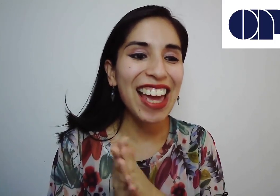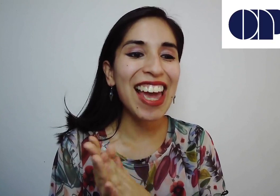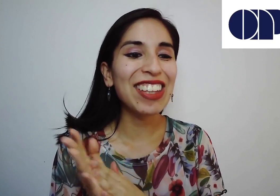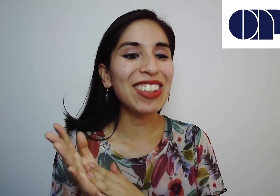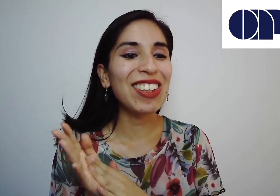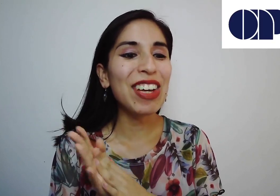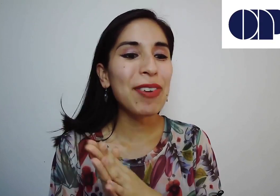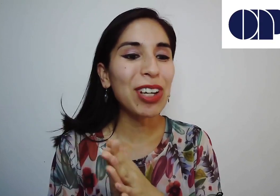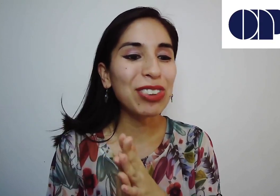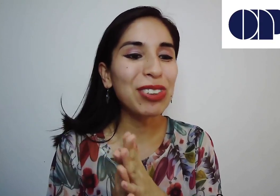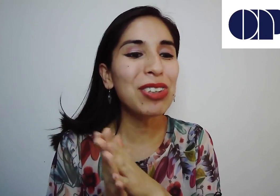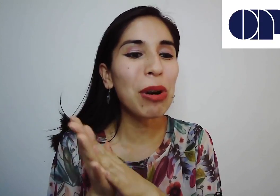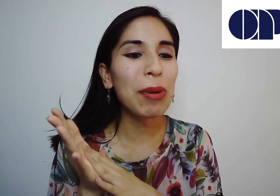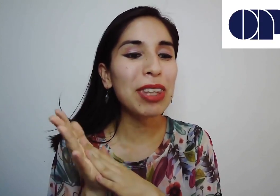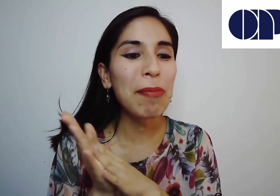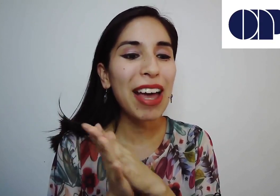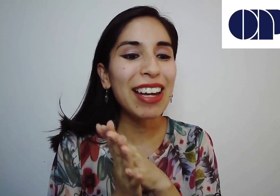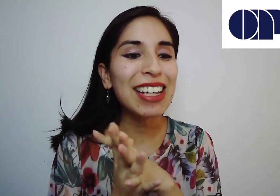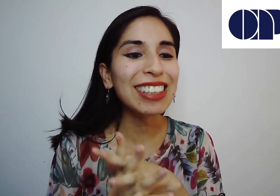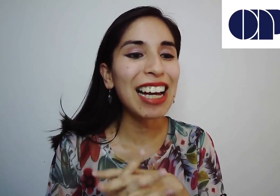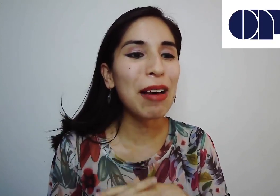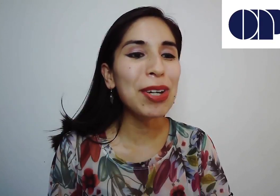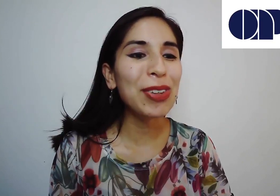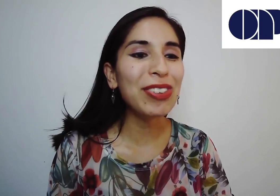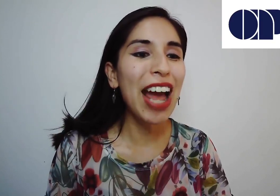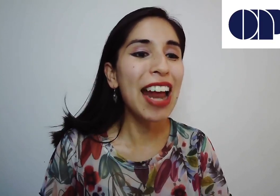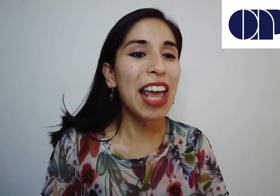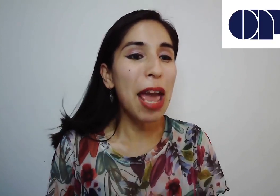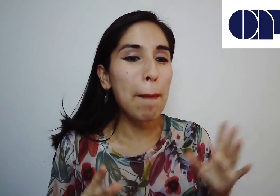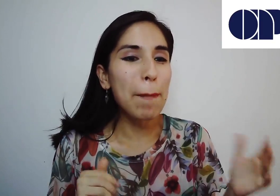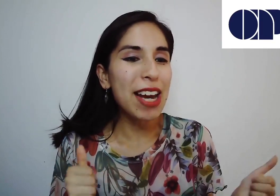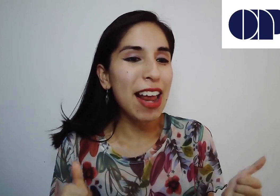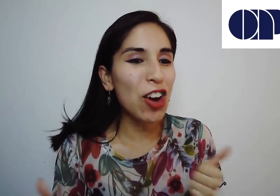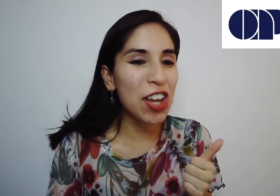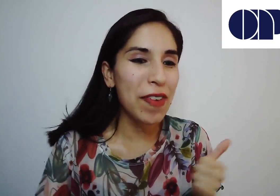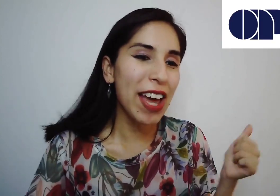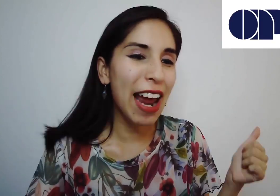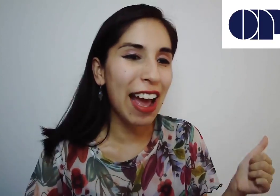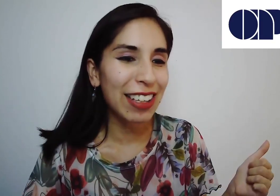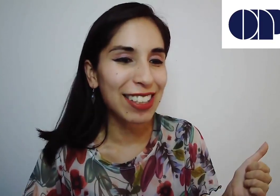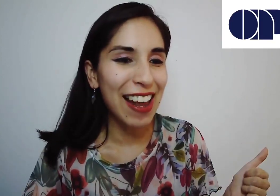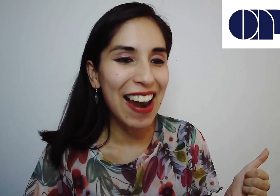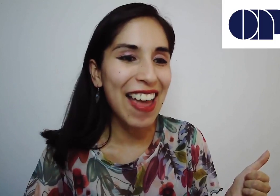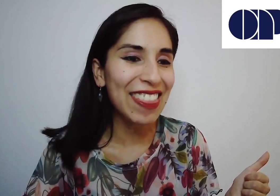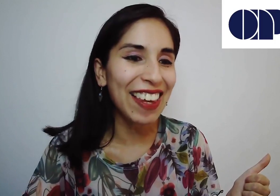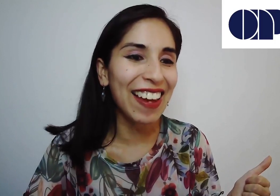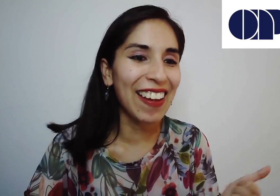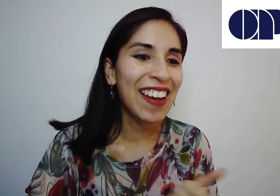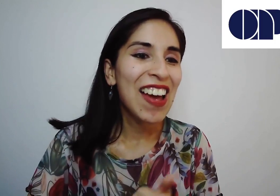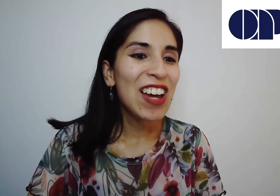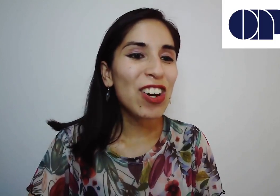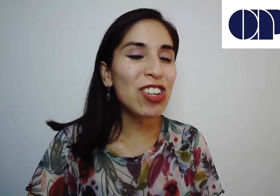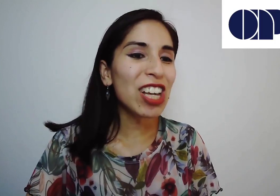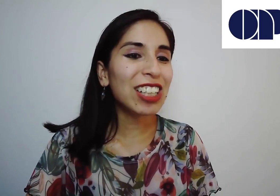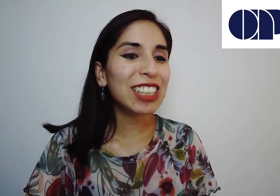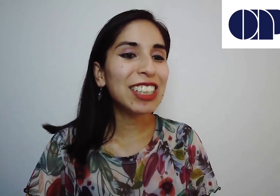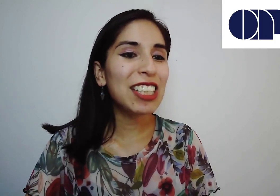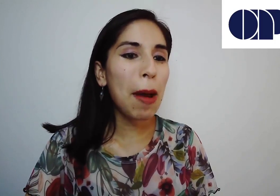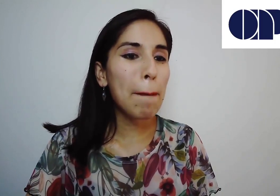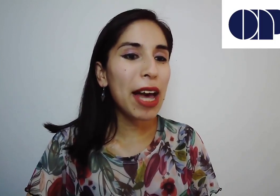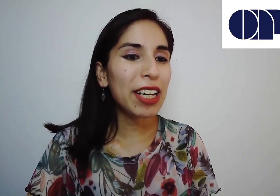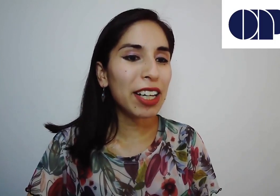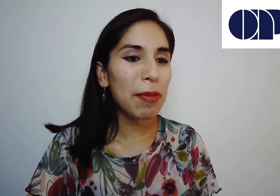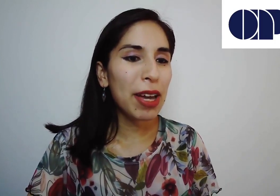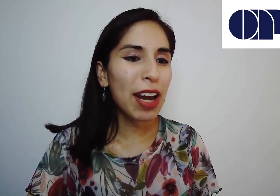bien en toribio arturo de timar y salavina durán emilia olivera excelente rosa cristina